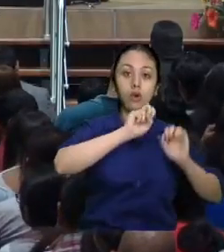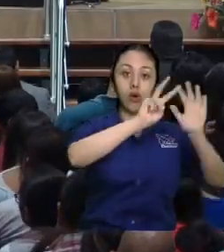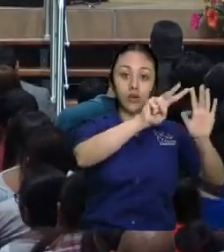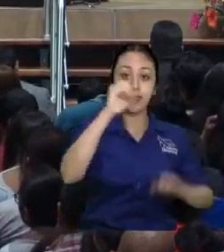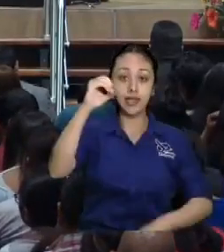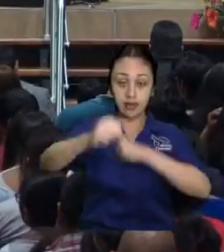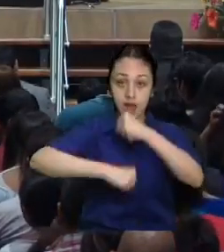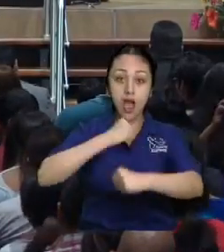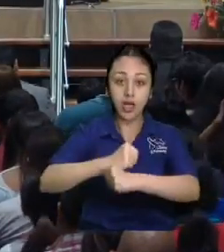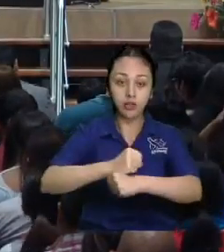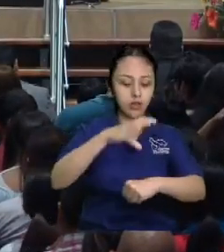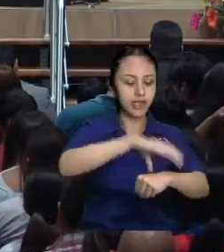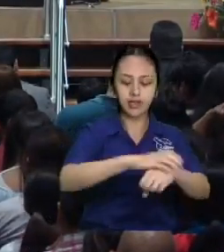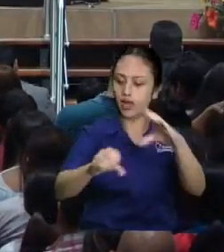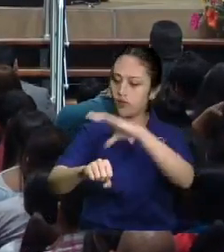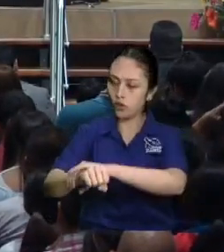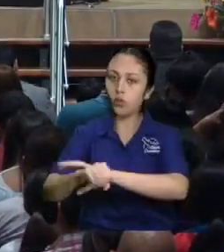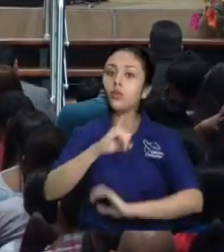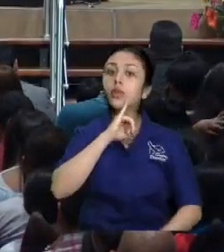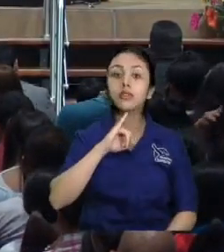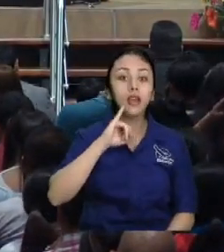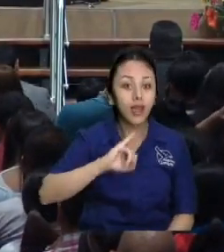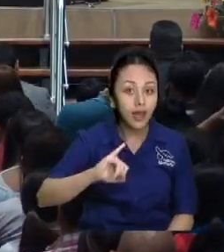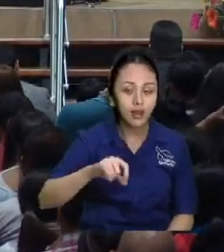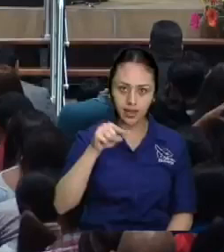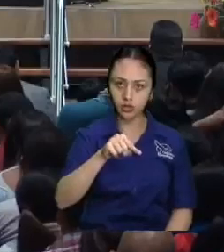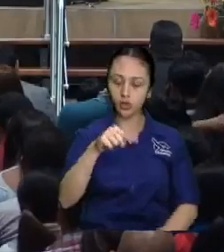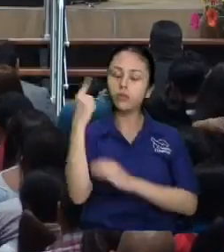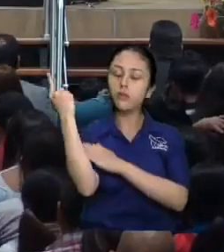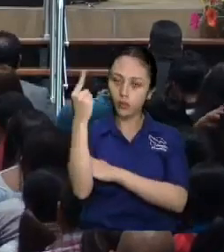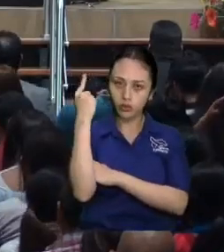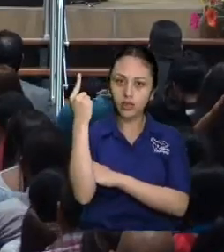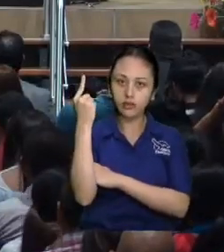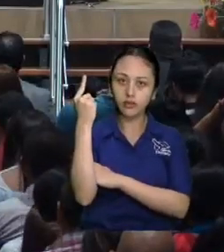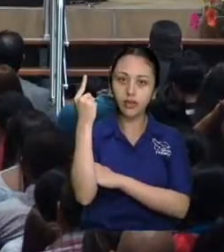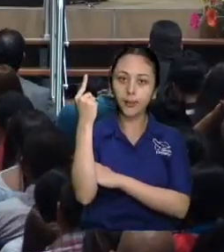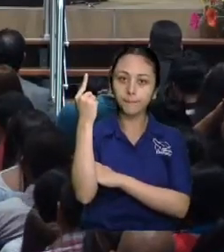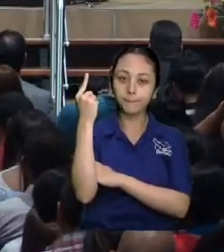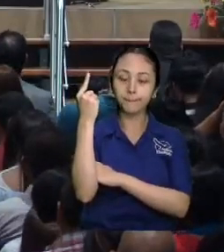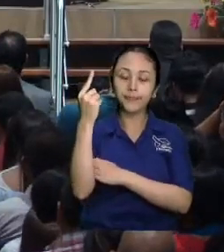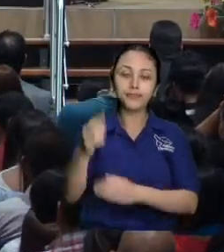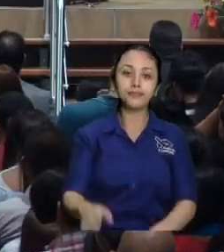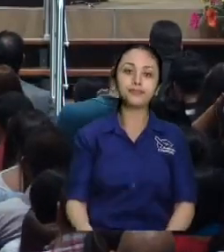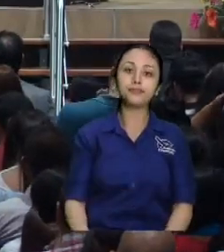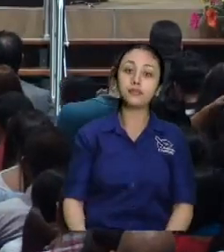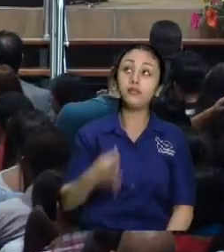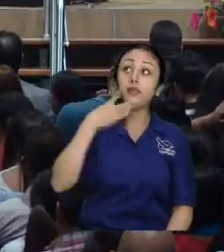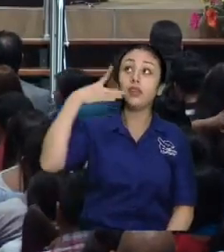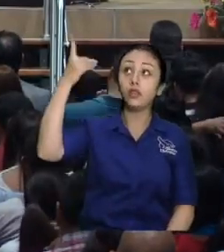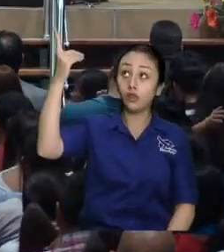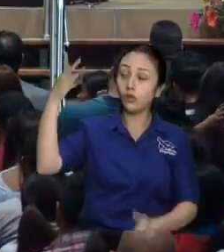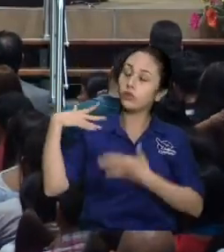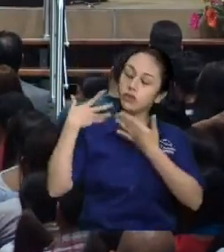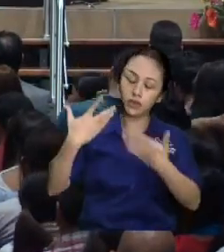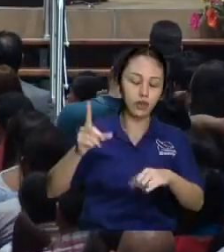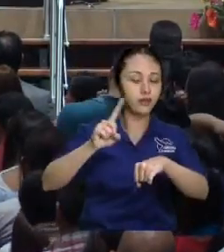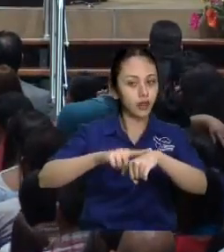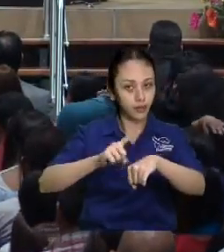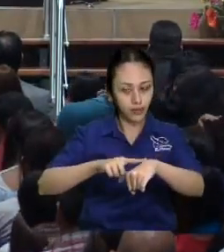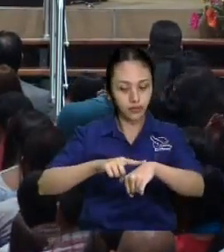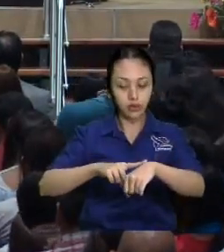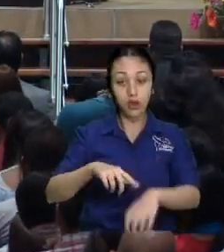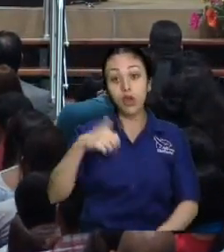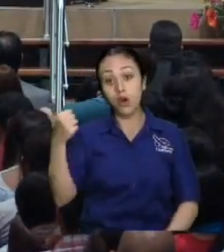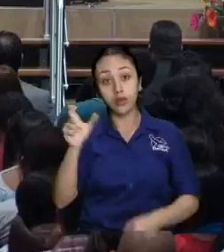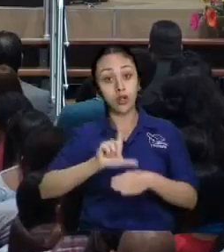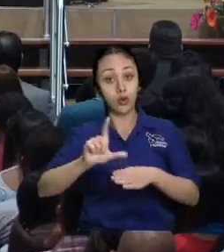de Israel. Entonces, si no tuvieran importancia, jamás hubiera el Señor cronometrado eso, ¿verdad? Otra cosa